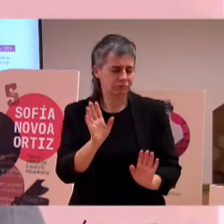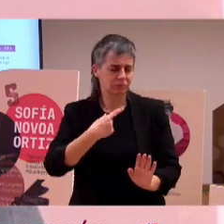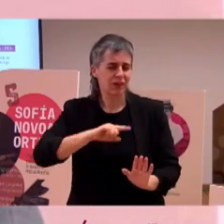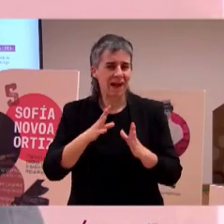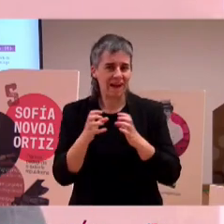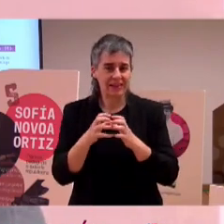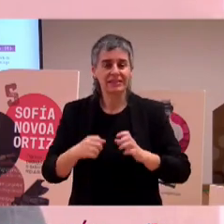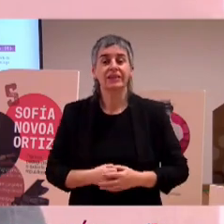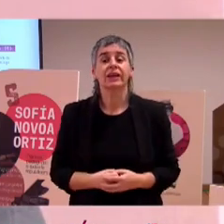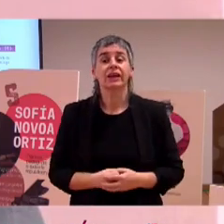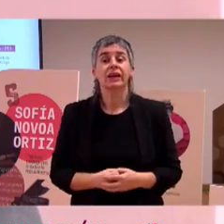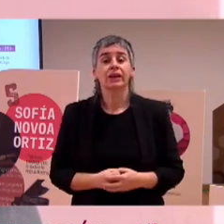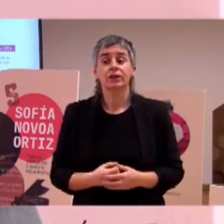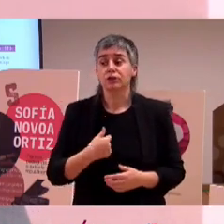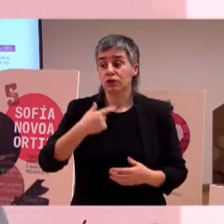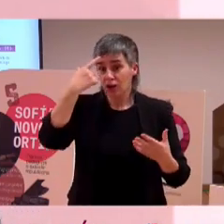estas alturas